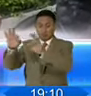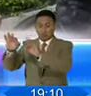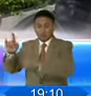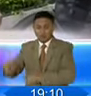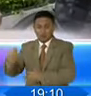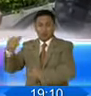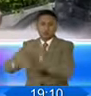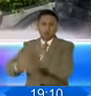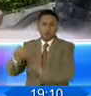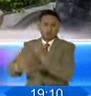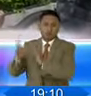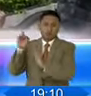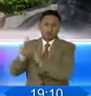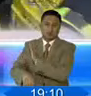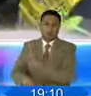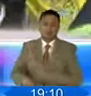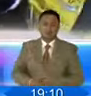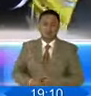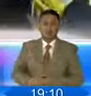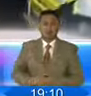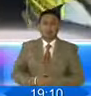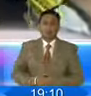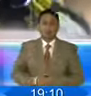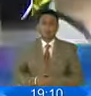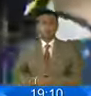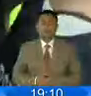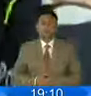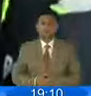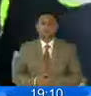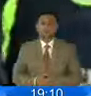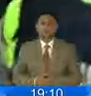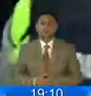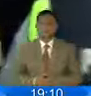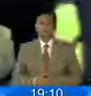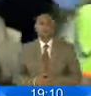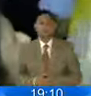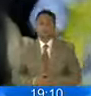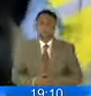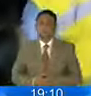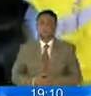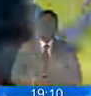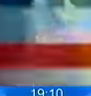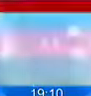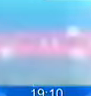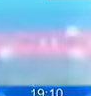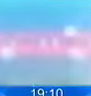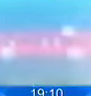la respectiva formulación de cargos. Desde Machala, informó Karina Valdivieso.